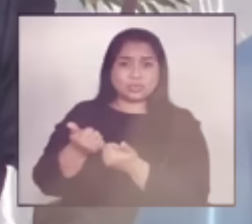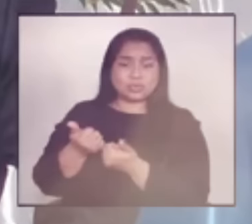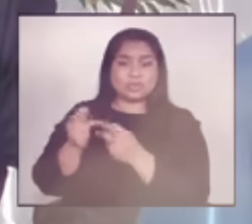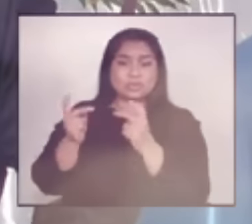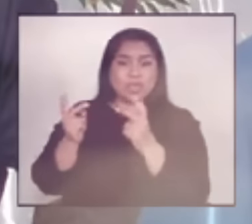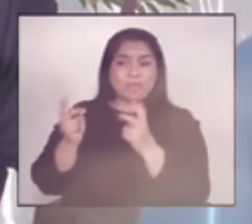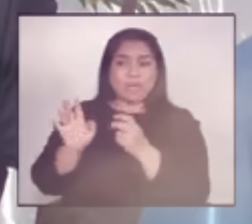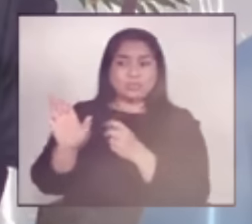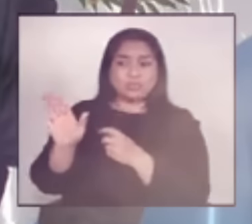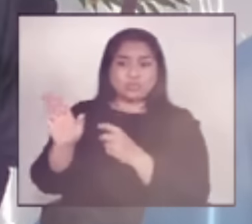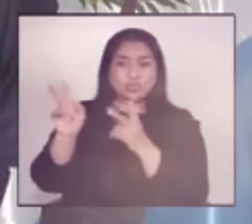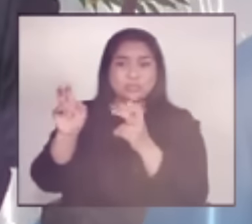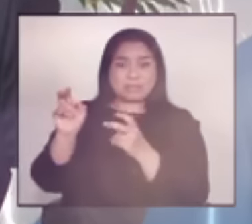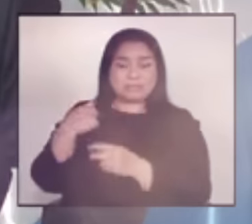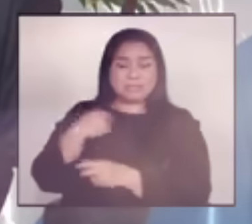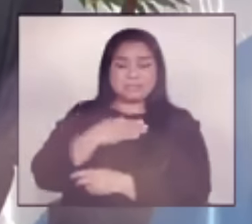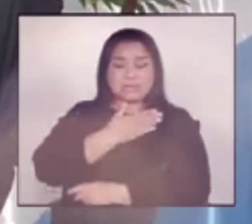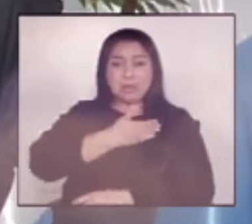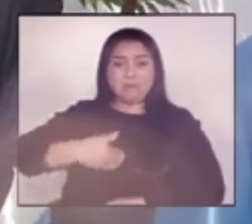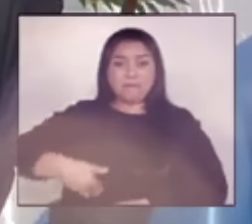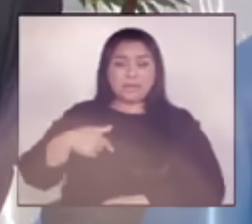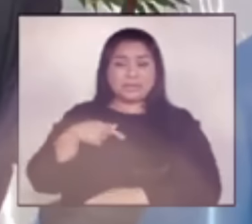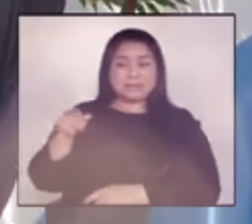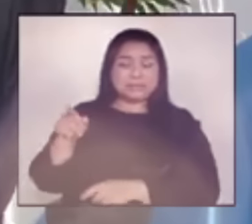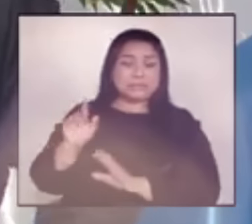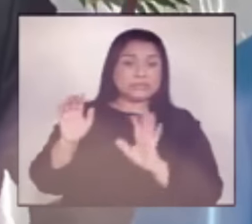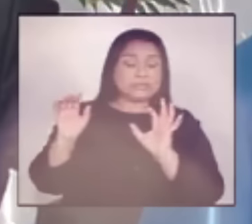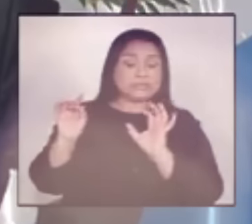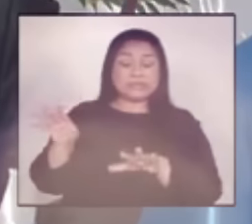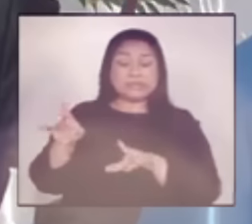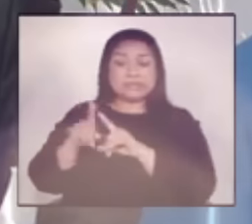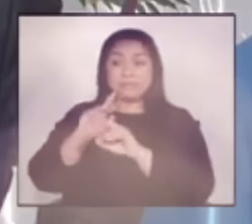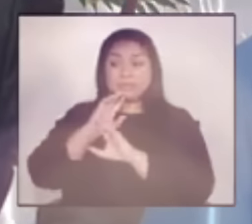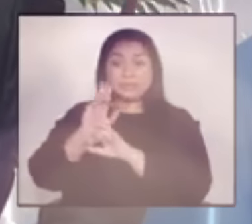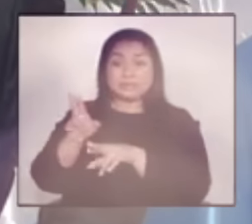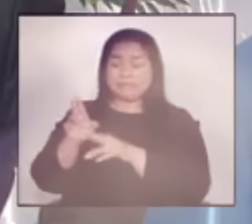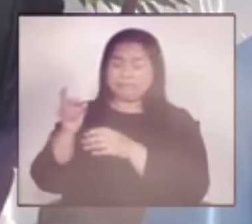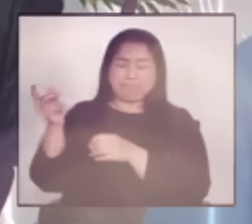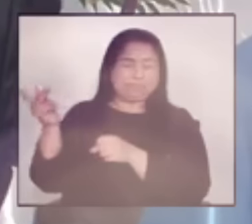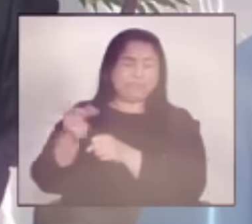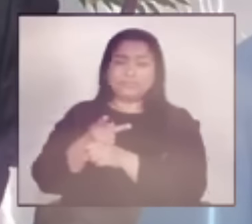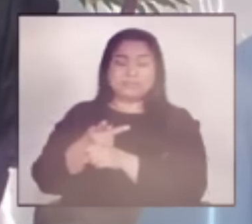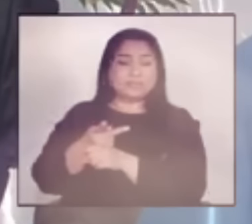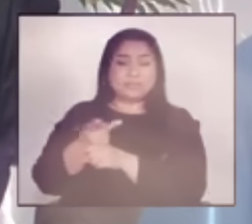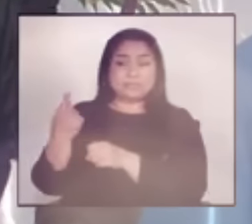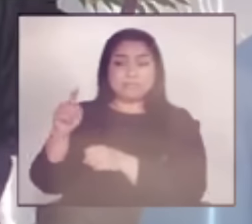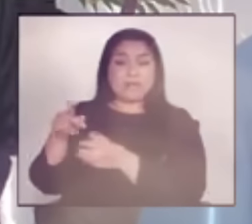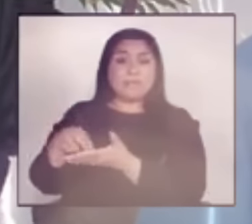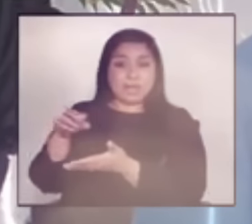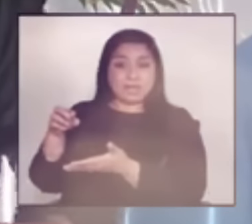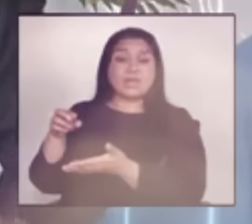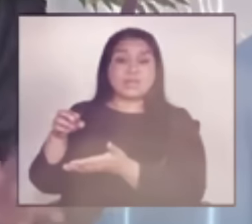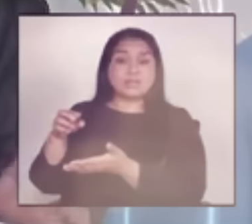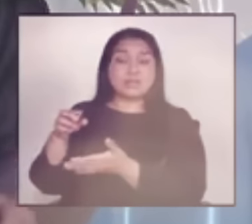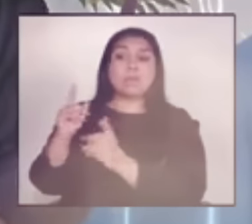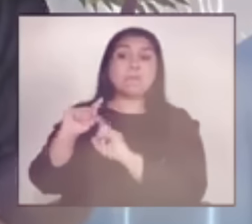su gestión en el Ministerio de Gobernación y ha tenido resultados nefastos para el país. Pero él